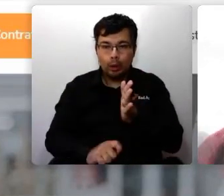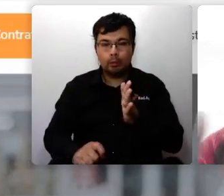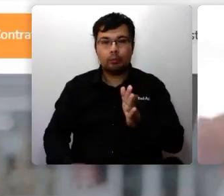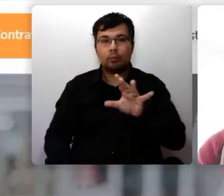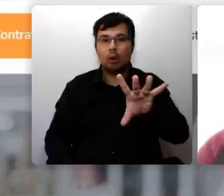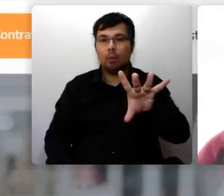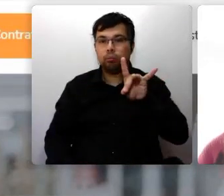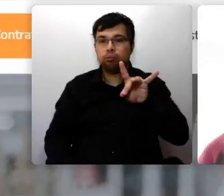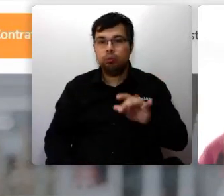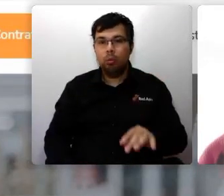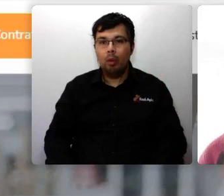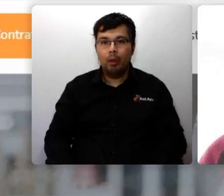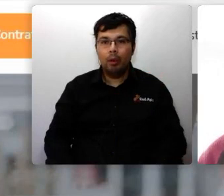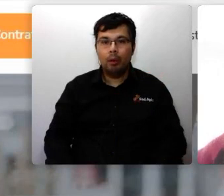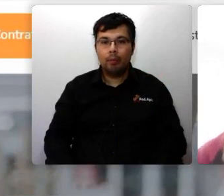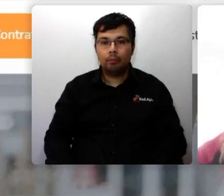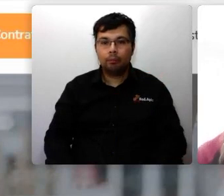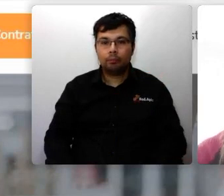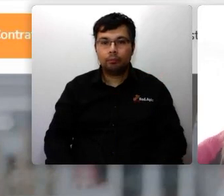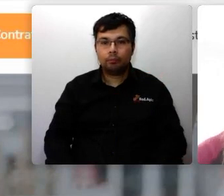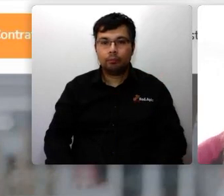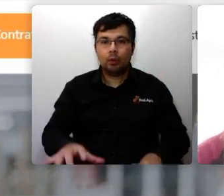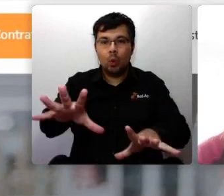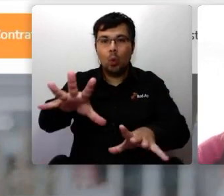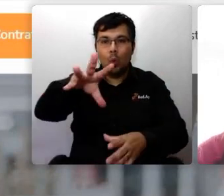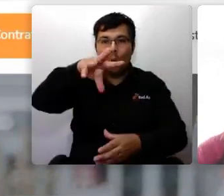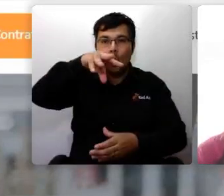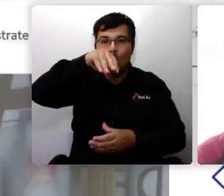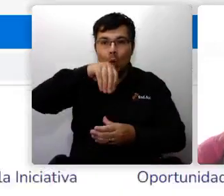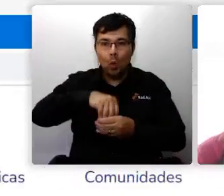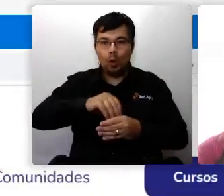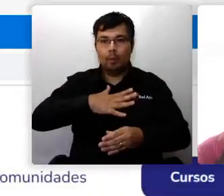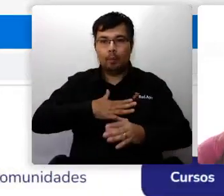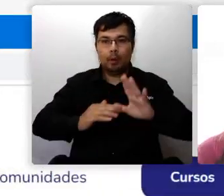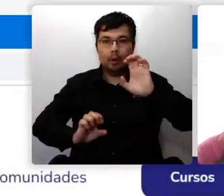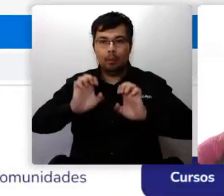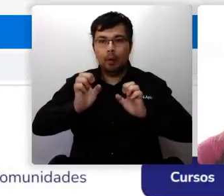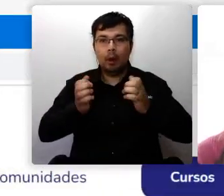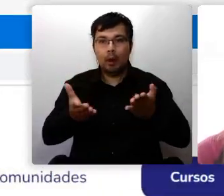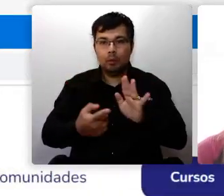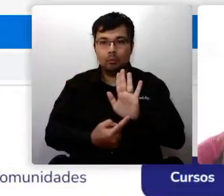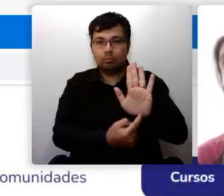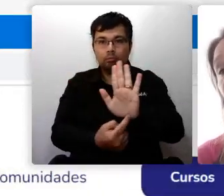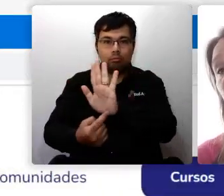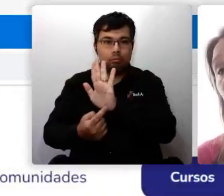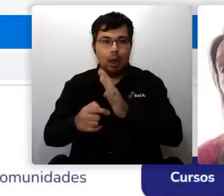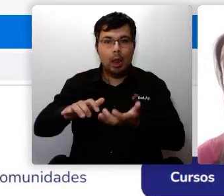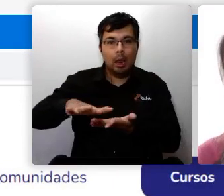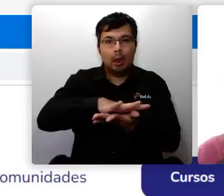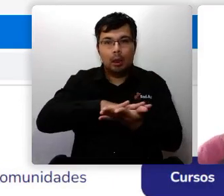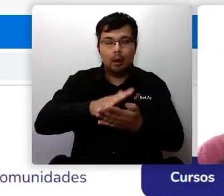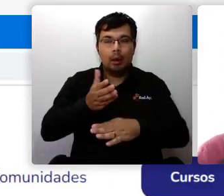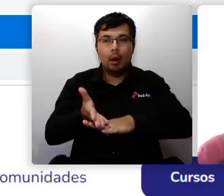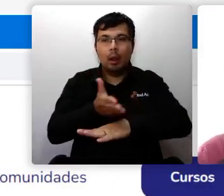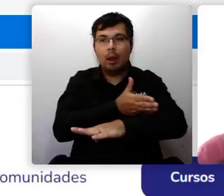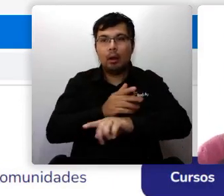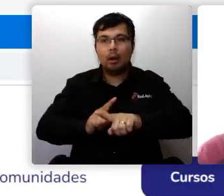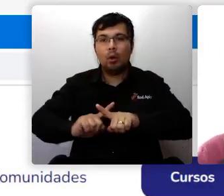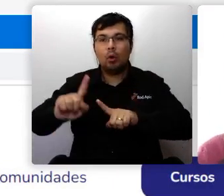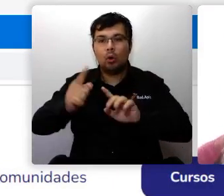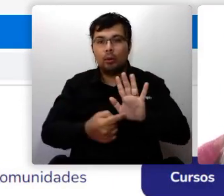y llevarlo hacia adentro de mi empresa. Entonces, esto se lo traje, bueno, solo a modo de ejemplo. Les hablé de Todas Conectadas, que